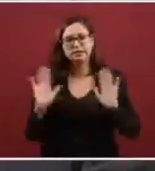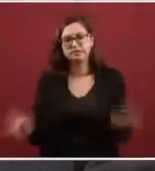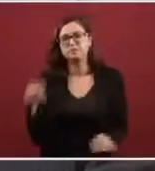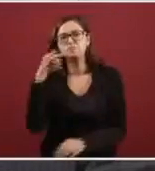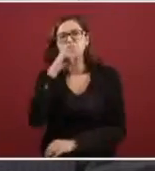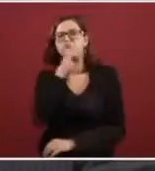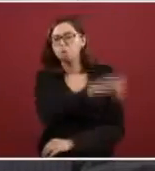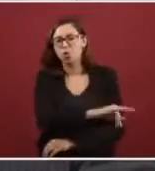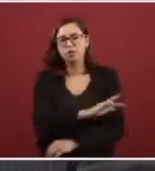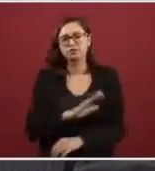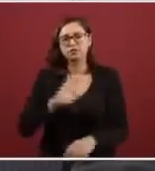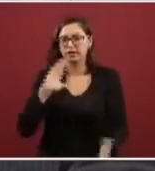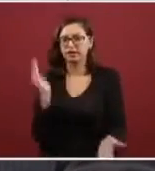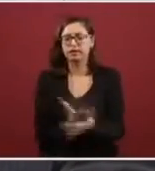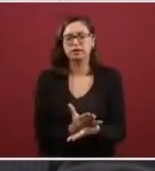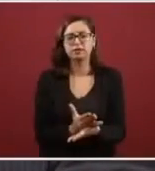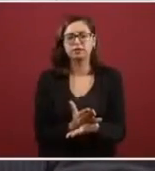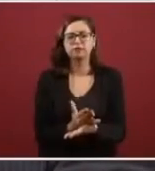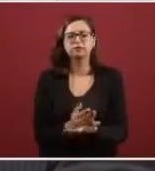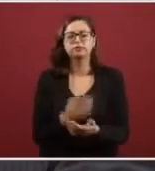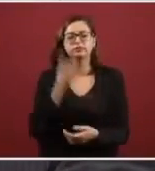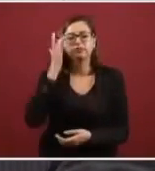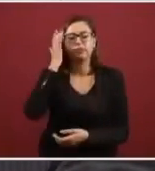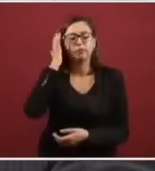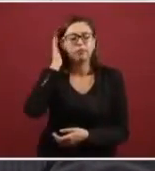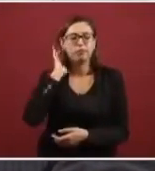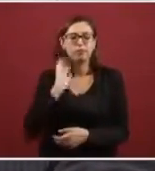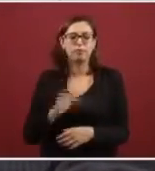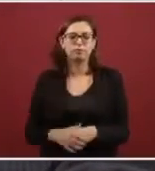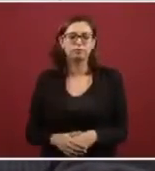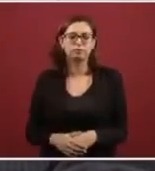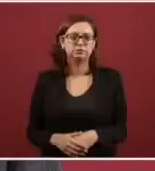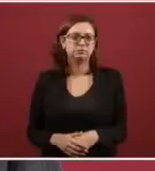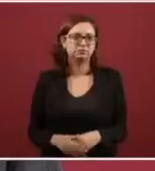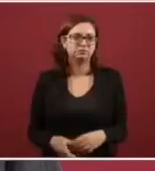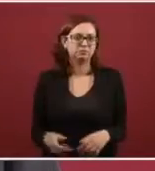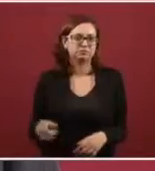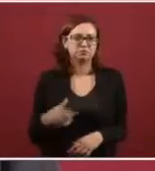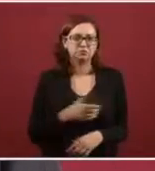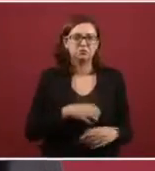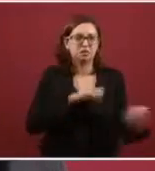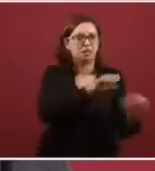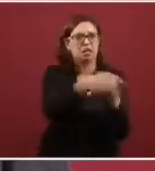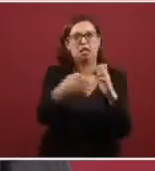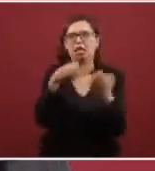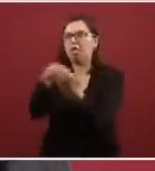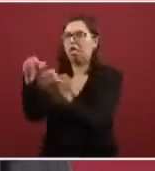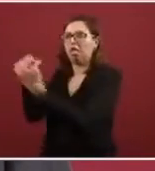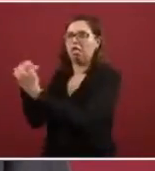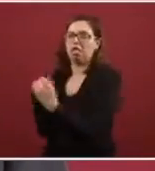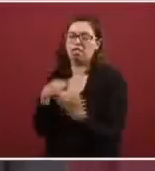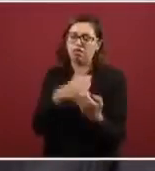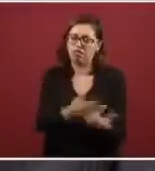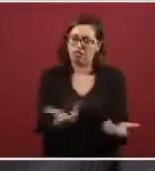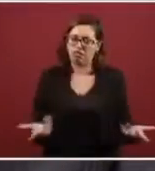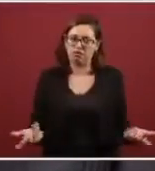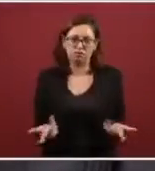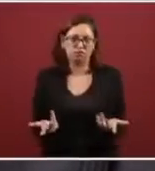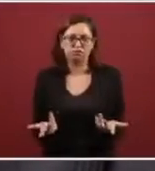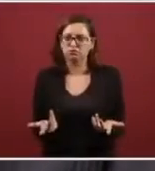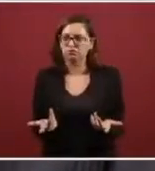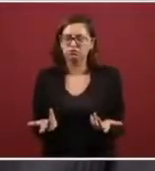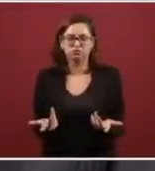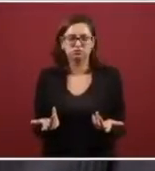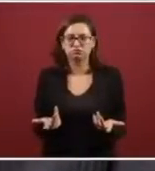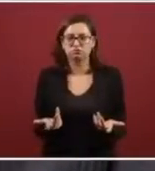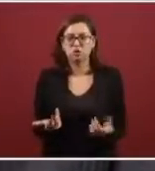A unos días de que el presidente de México, Andrés Manuel López Obrador, diera a conocer que fue hallada una cámara de grabación en uno de los salones de